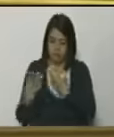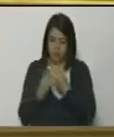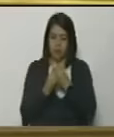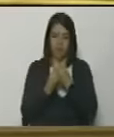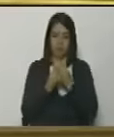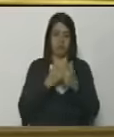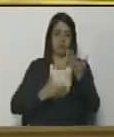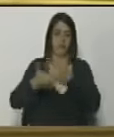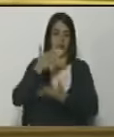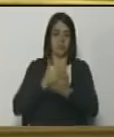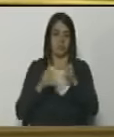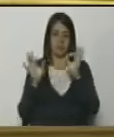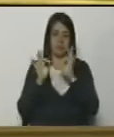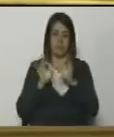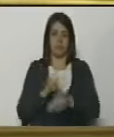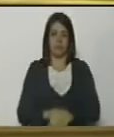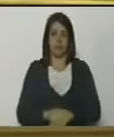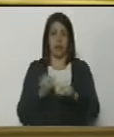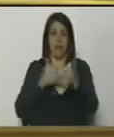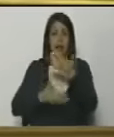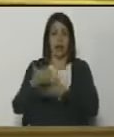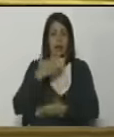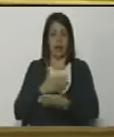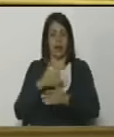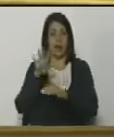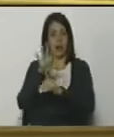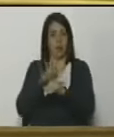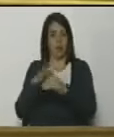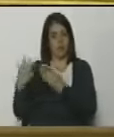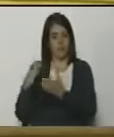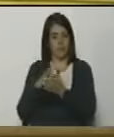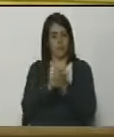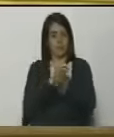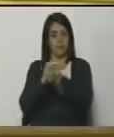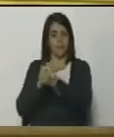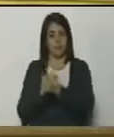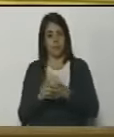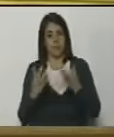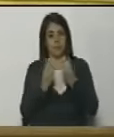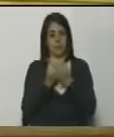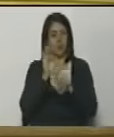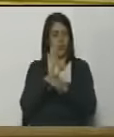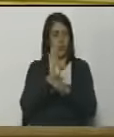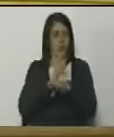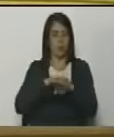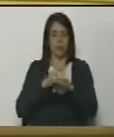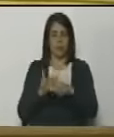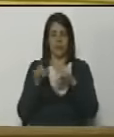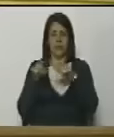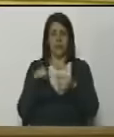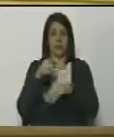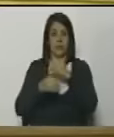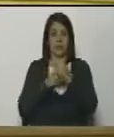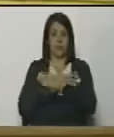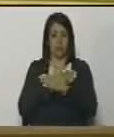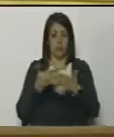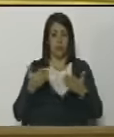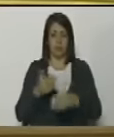a cambio de nada, a cambio de la compañía y a cambio de los cuidados mínimos que se